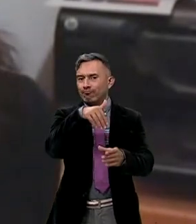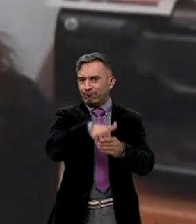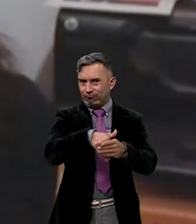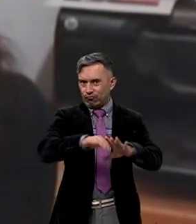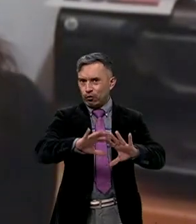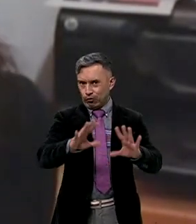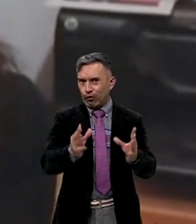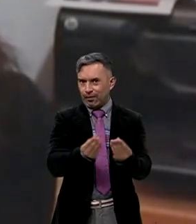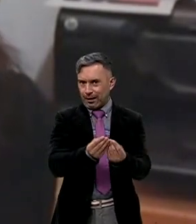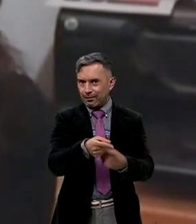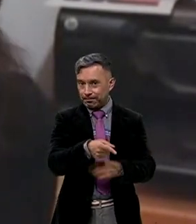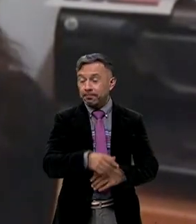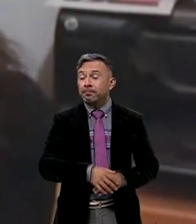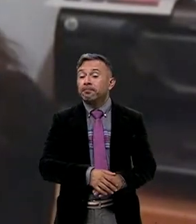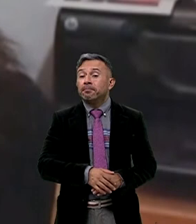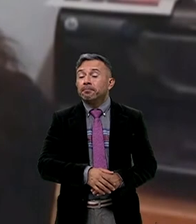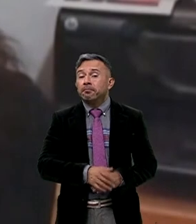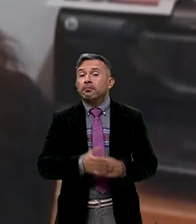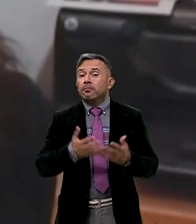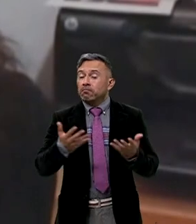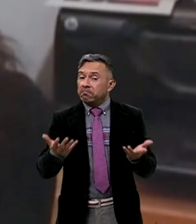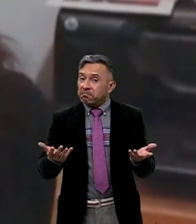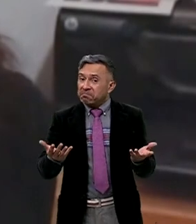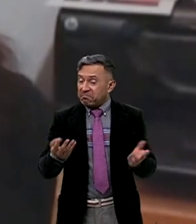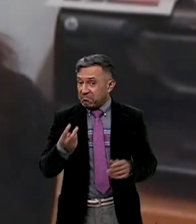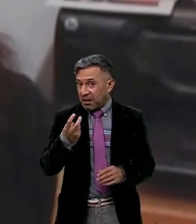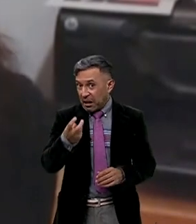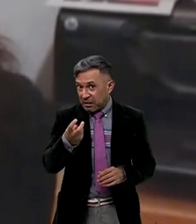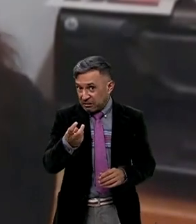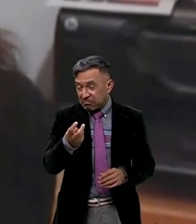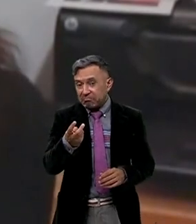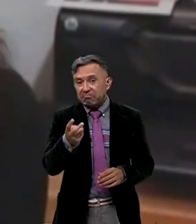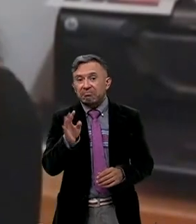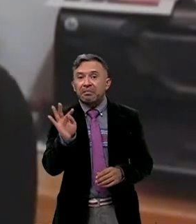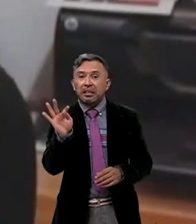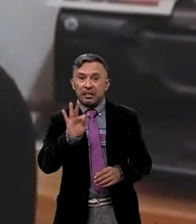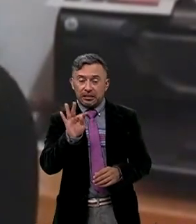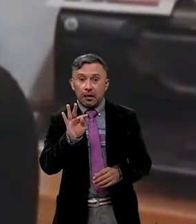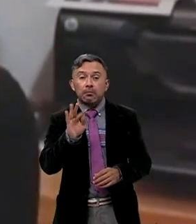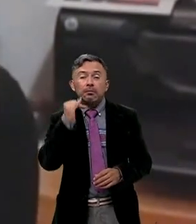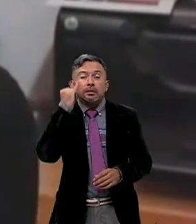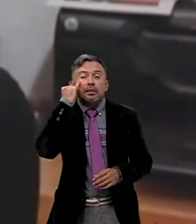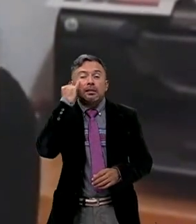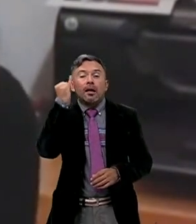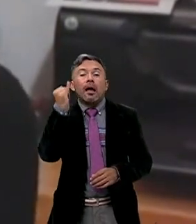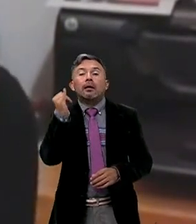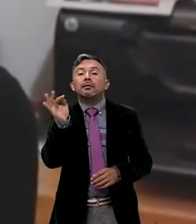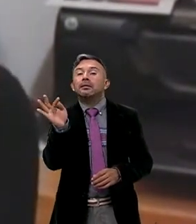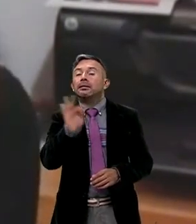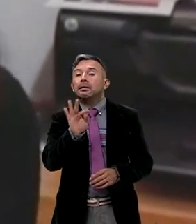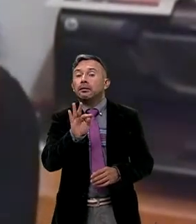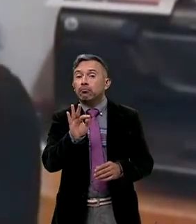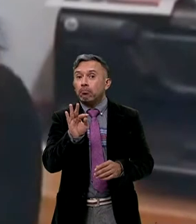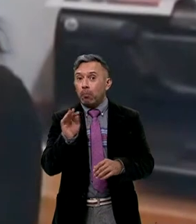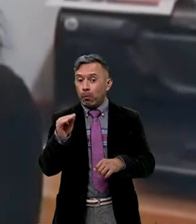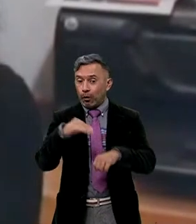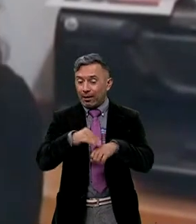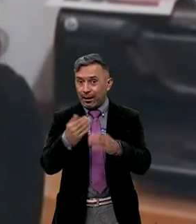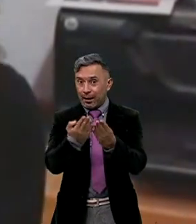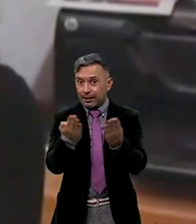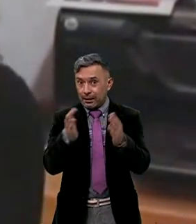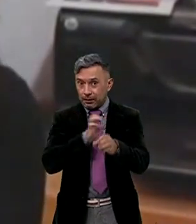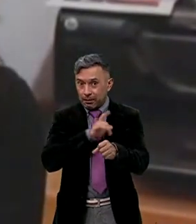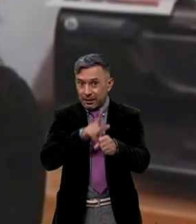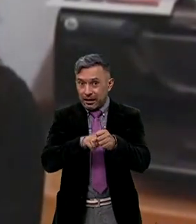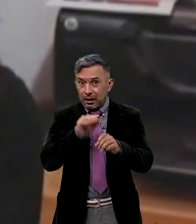casillas especiales entonces pues esa pudiera haber sido a la participación si hubiésemos tenido a las mejor casillas especiales o